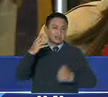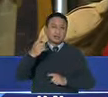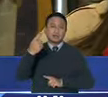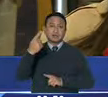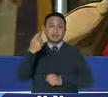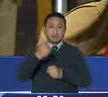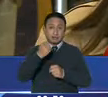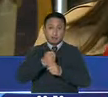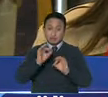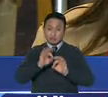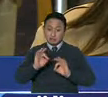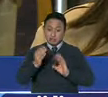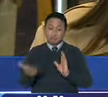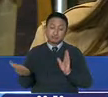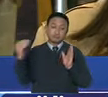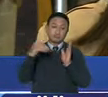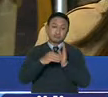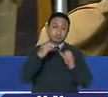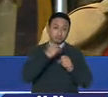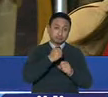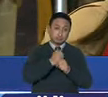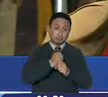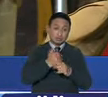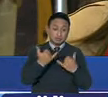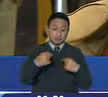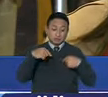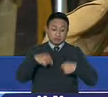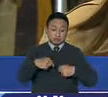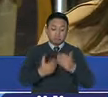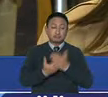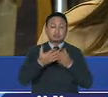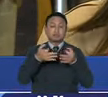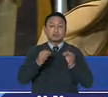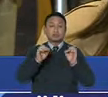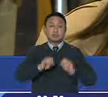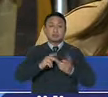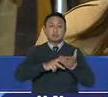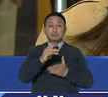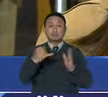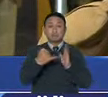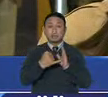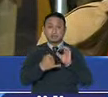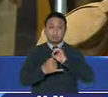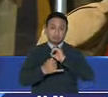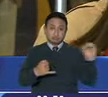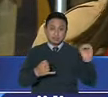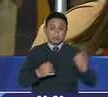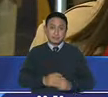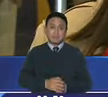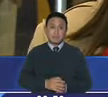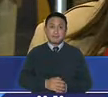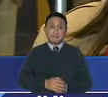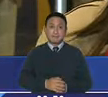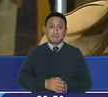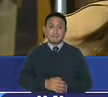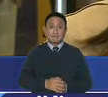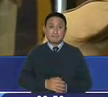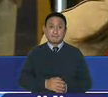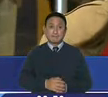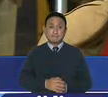laboral y busquen reintegrarse a través, en este caso, de un mecanismo de exoneración de impuestos, como un, insisto en este punto,